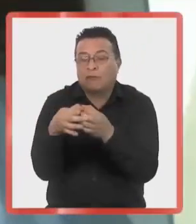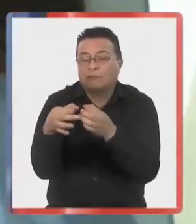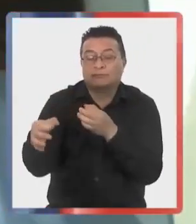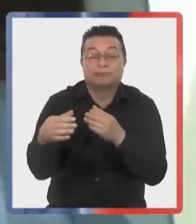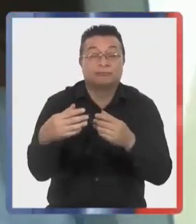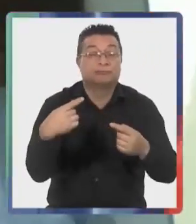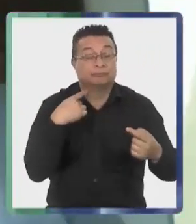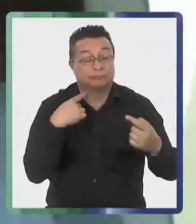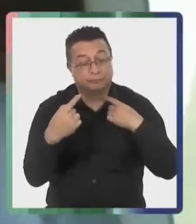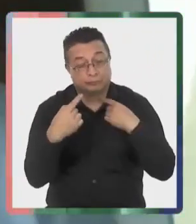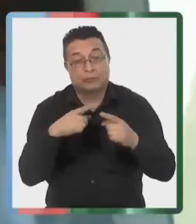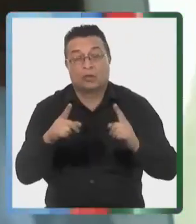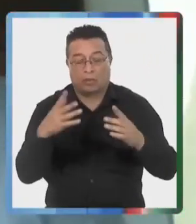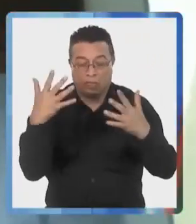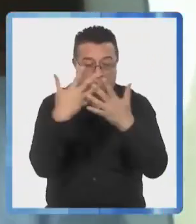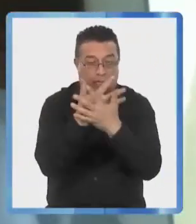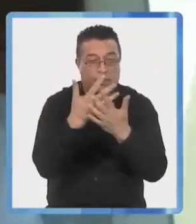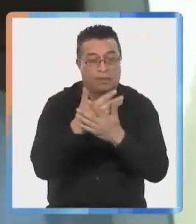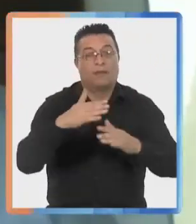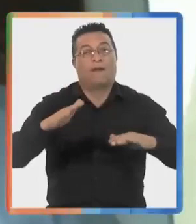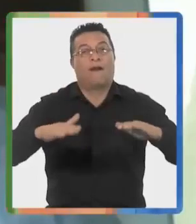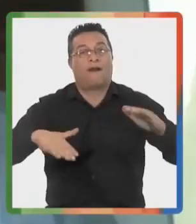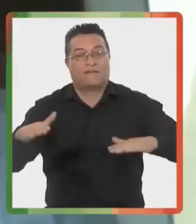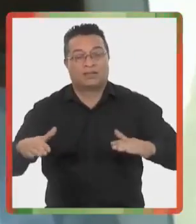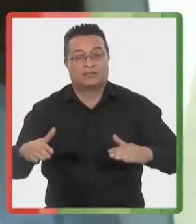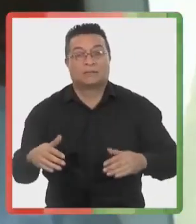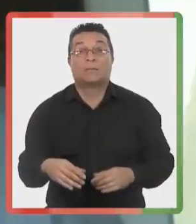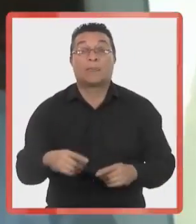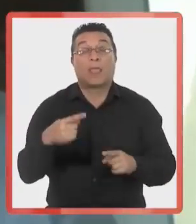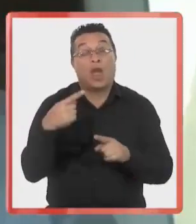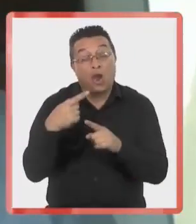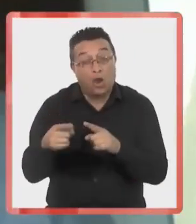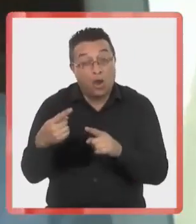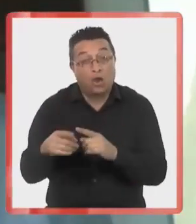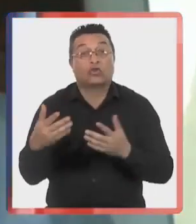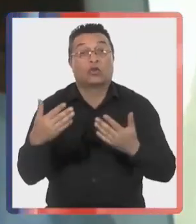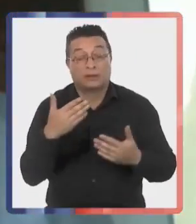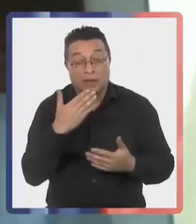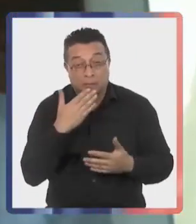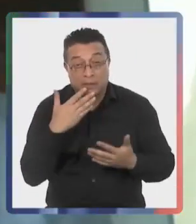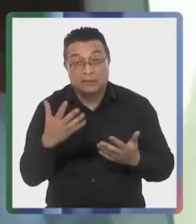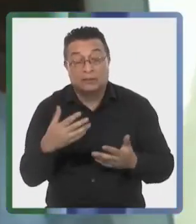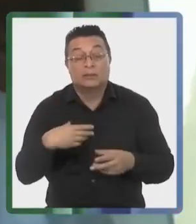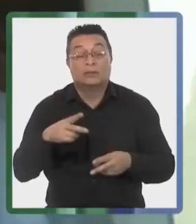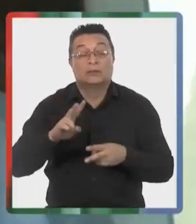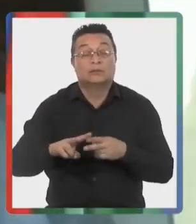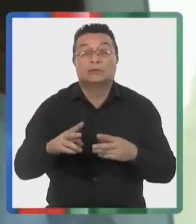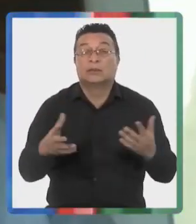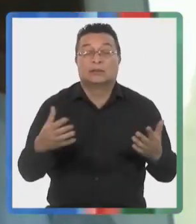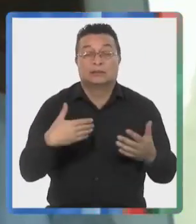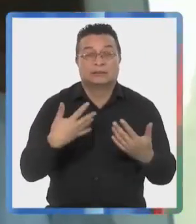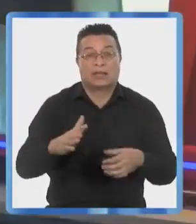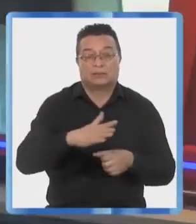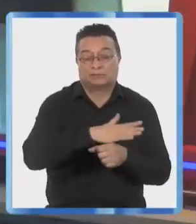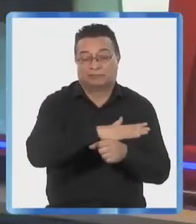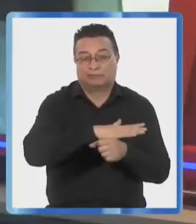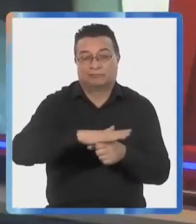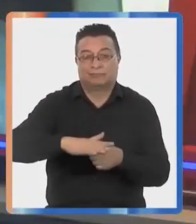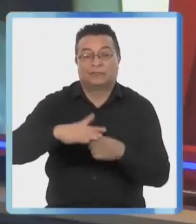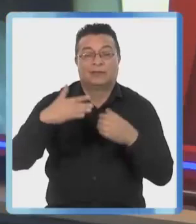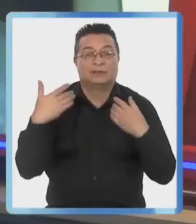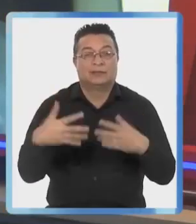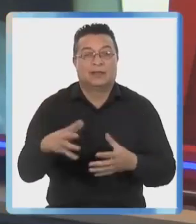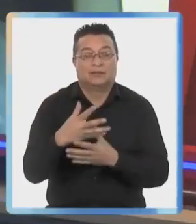digamos. Entonces ahí es donde las cosas se confundían. Lo otro que hemos hecho, hemos eliminado